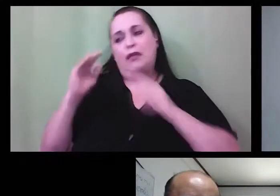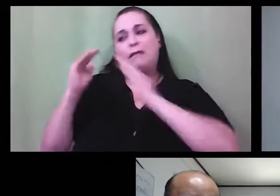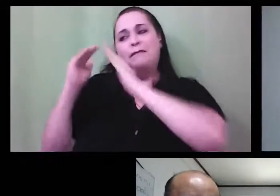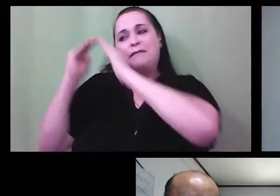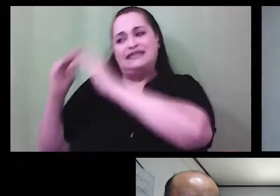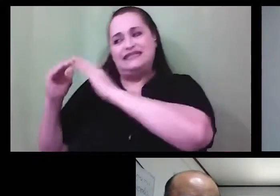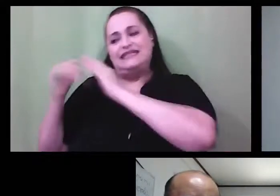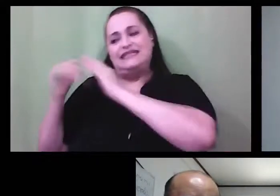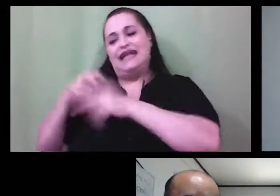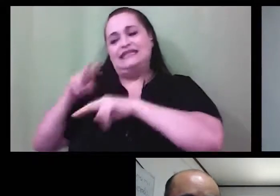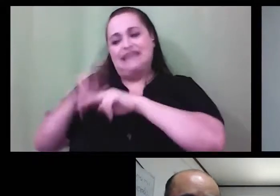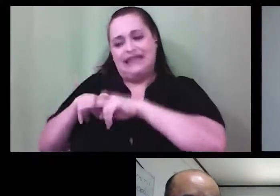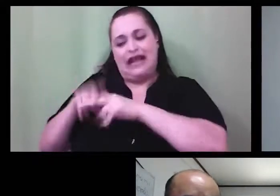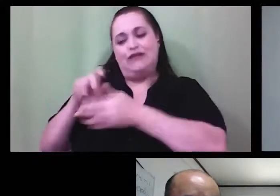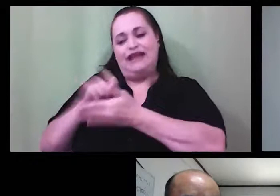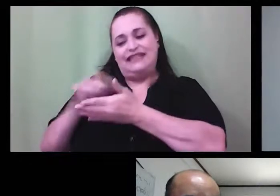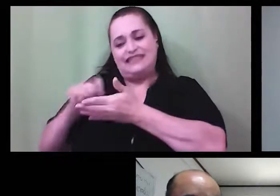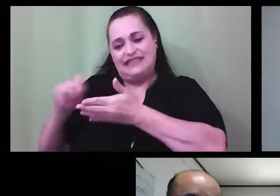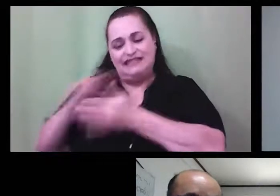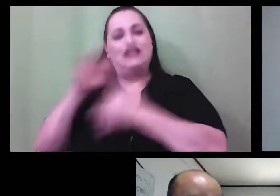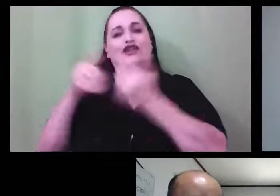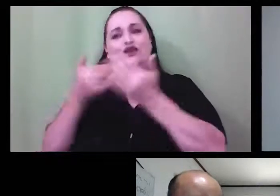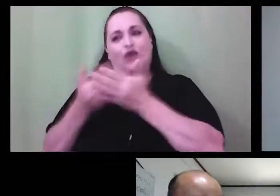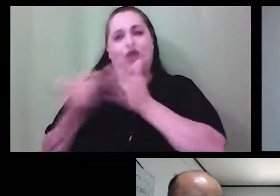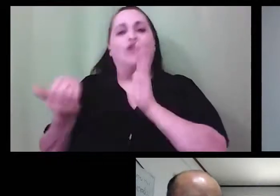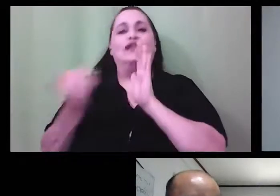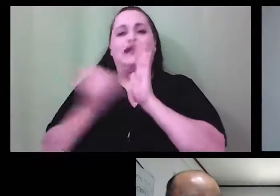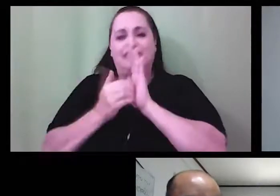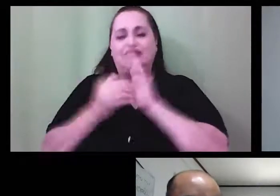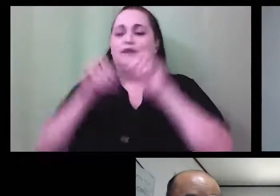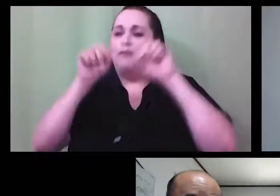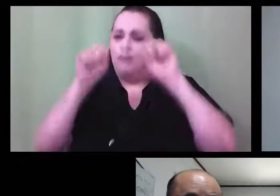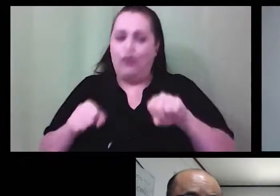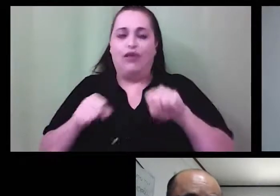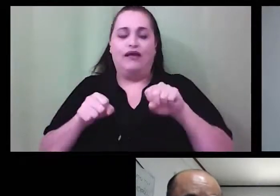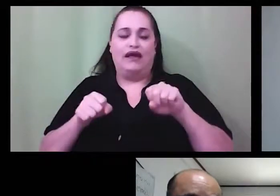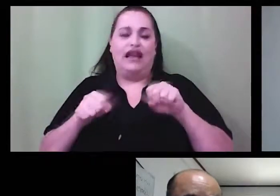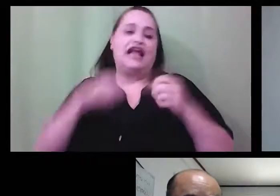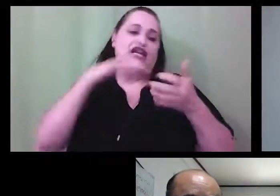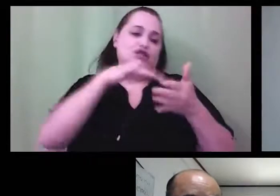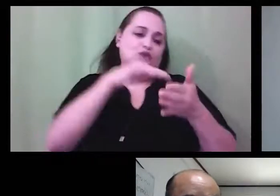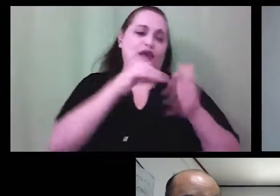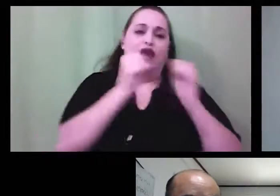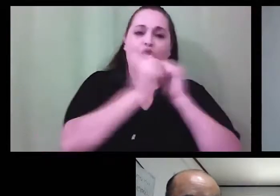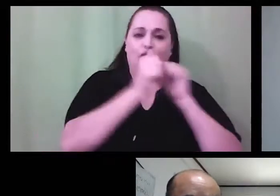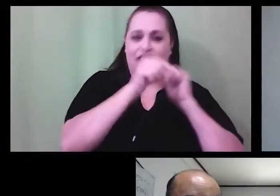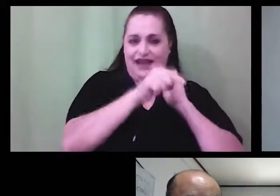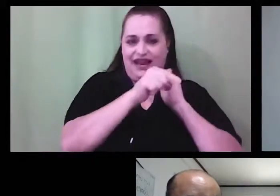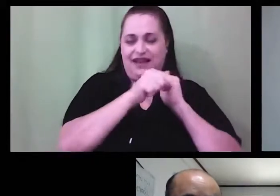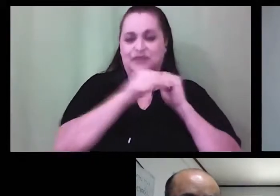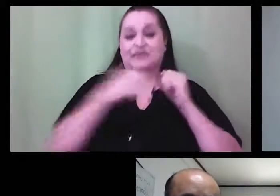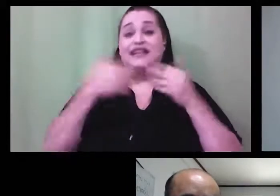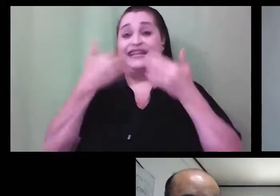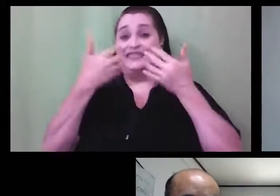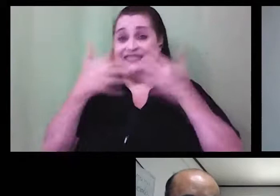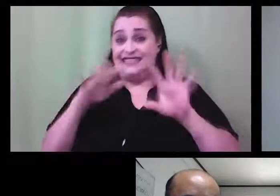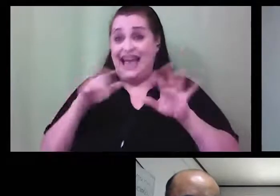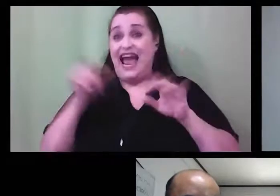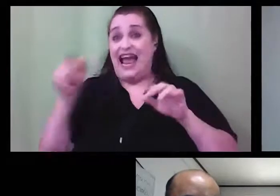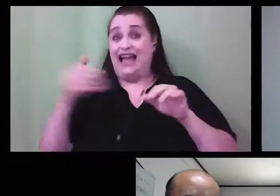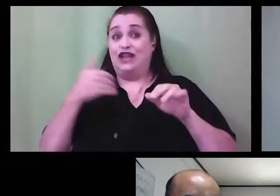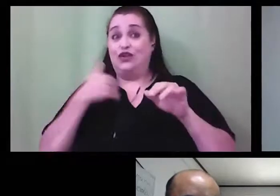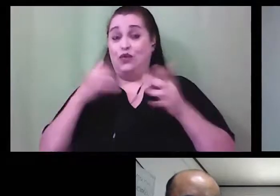sentarnos nosotros a escribir todo nuevamente para poder estudiar con Carlos. Cuando ya Carlos tuvo el